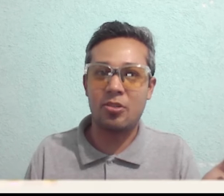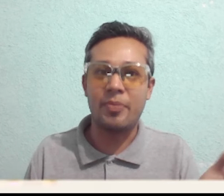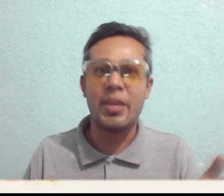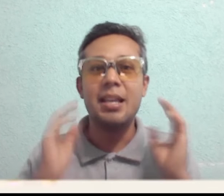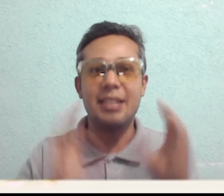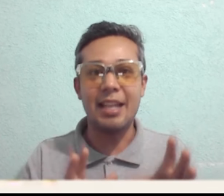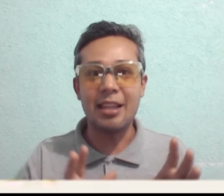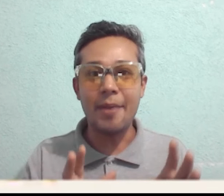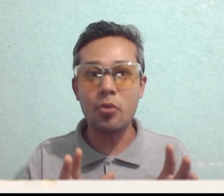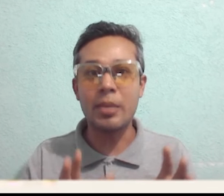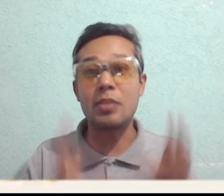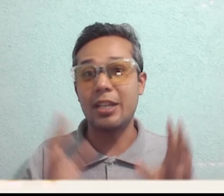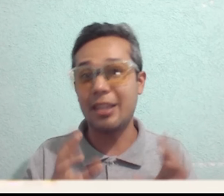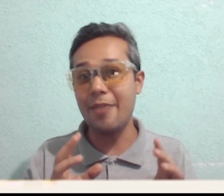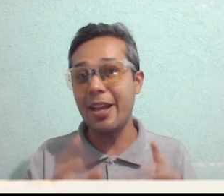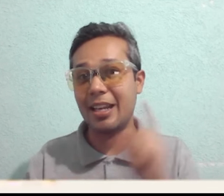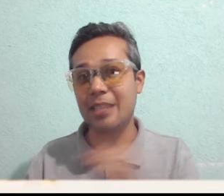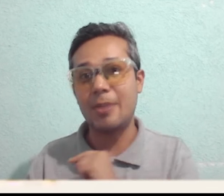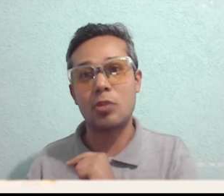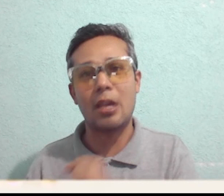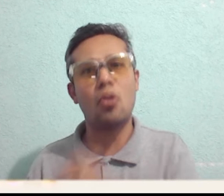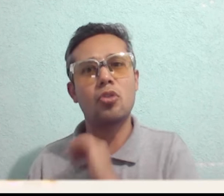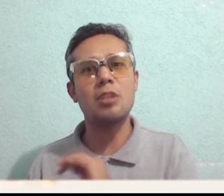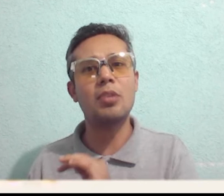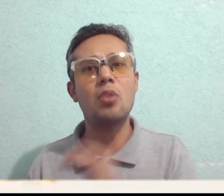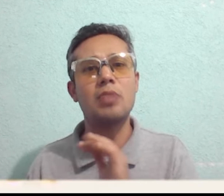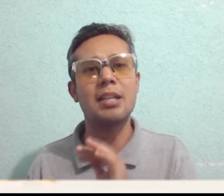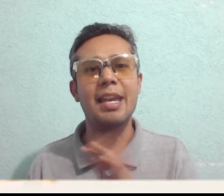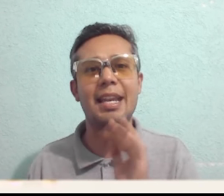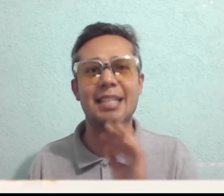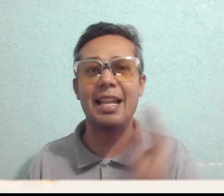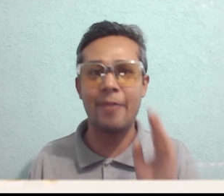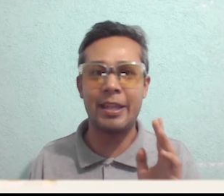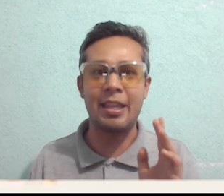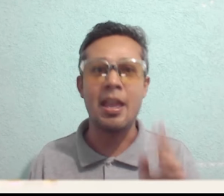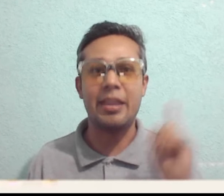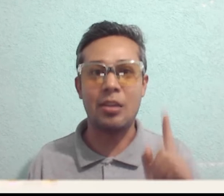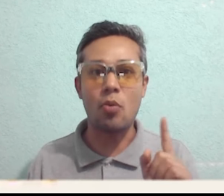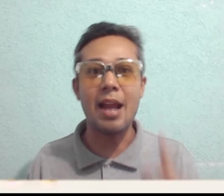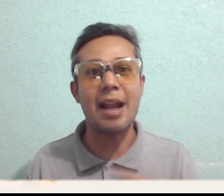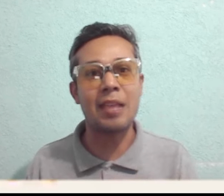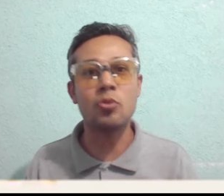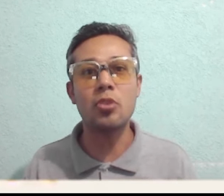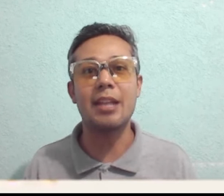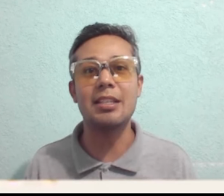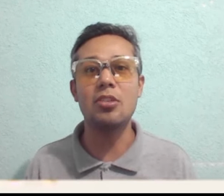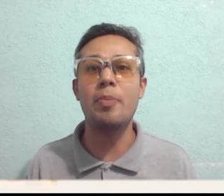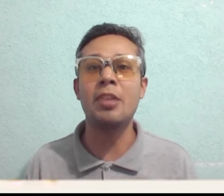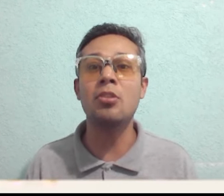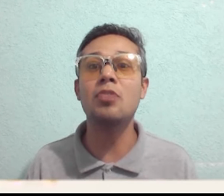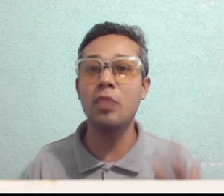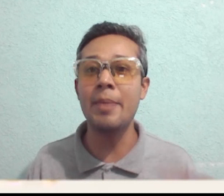venideros. Sigue el trabajo de una escucha activa y respetuosa. Otro aspecto a usarse es el debate, en el cual harán uso de